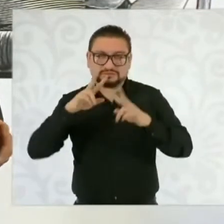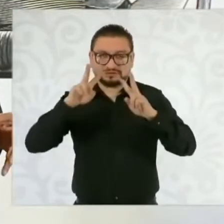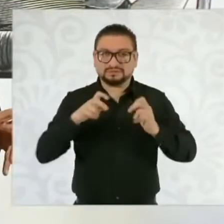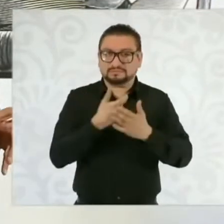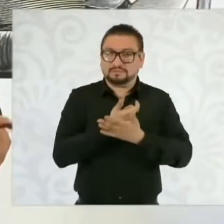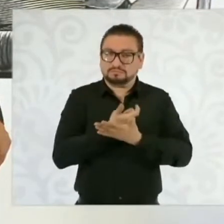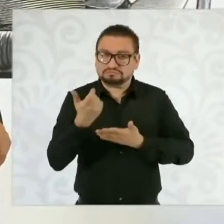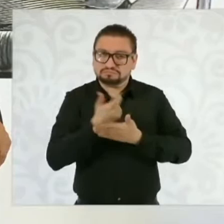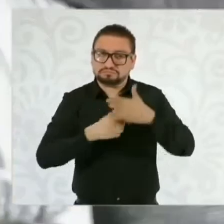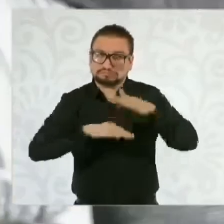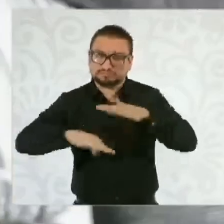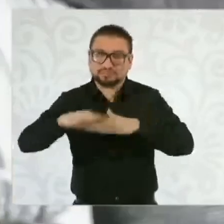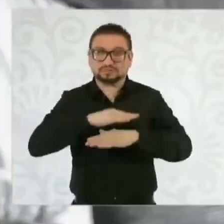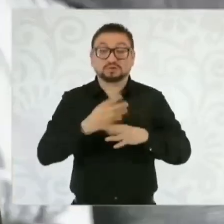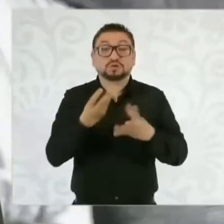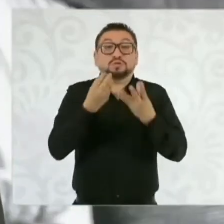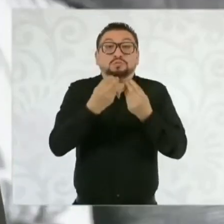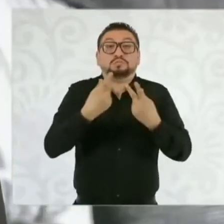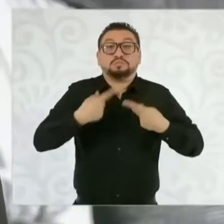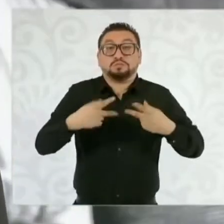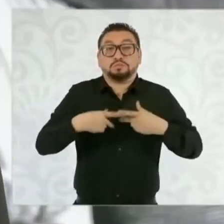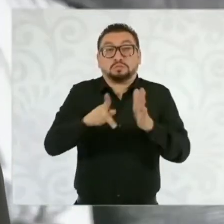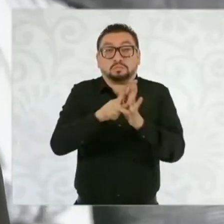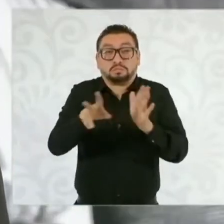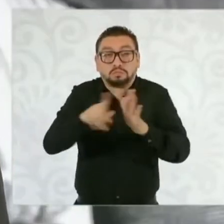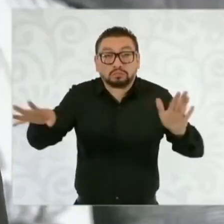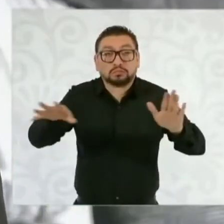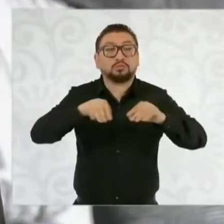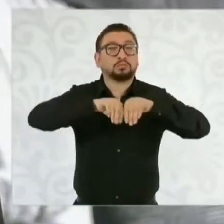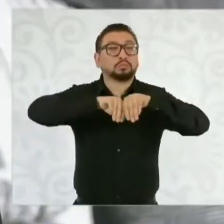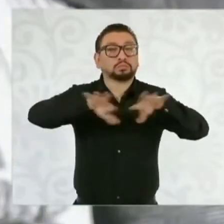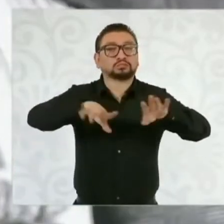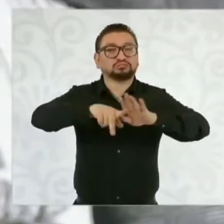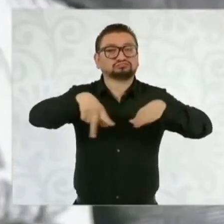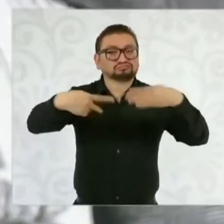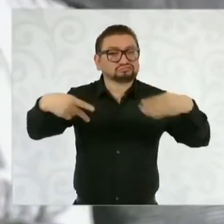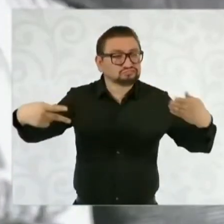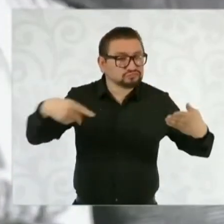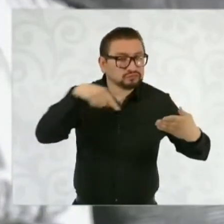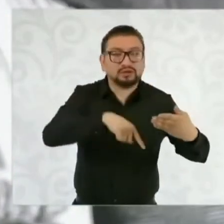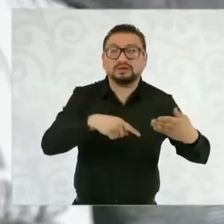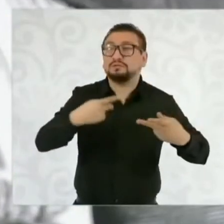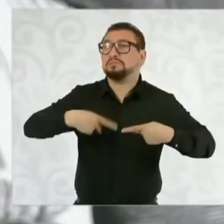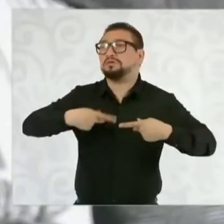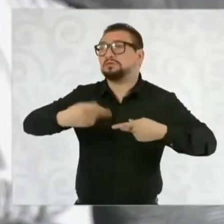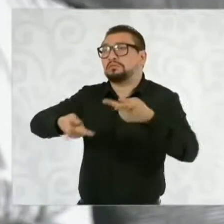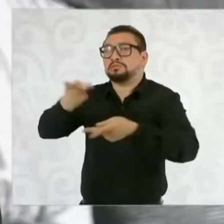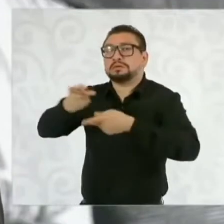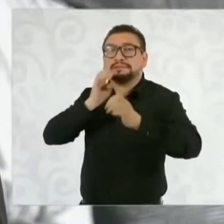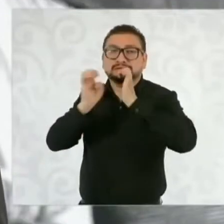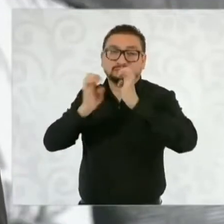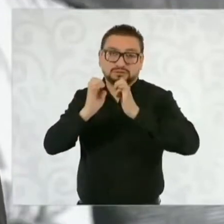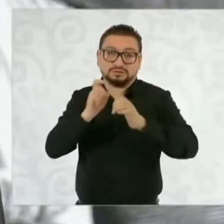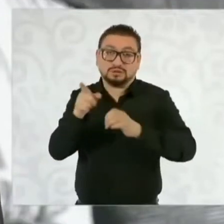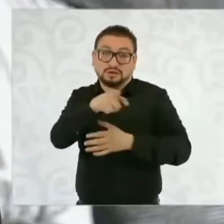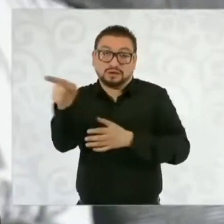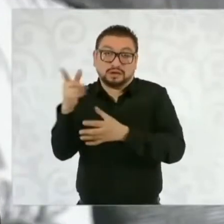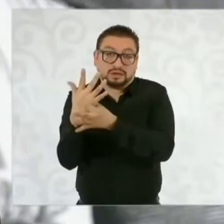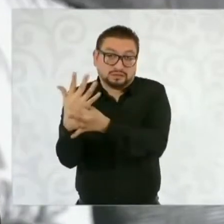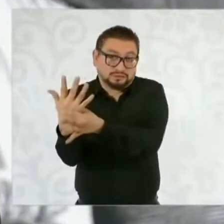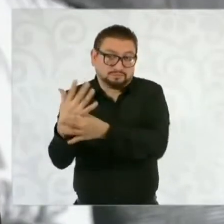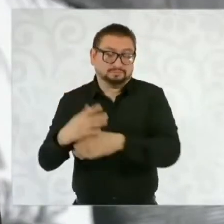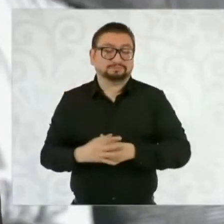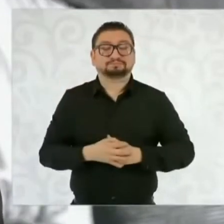de muchos que escriben en los periódicos o que son entrevistados por los periódicos, donde hablan